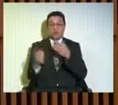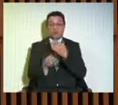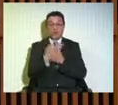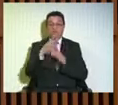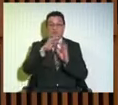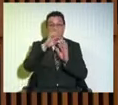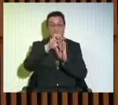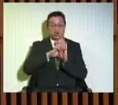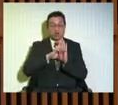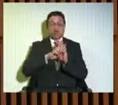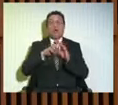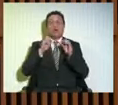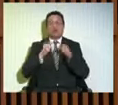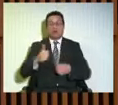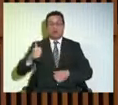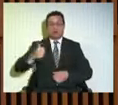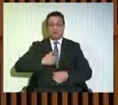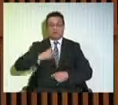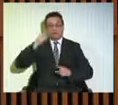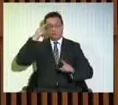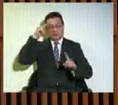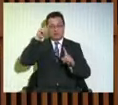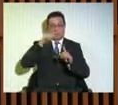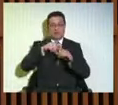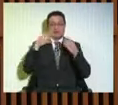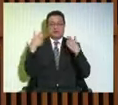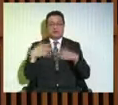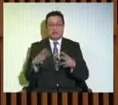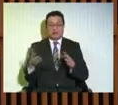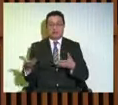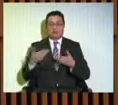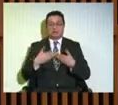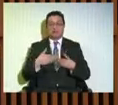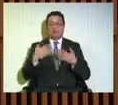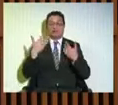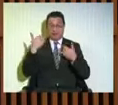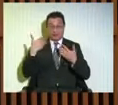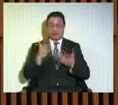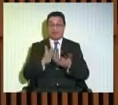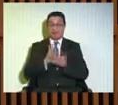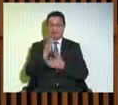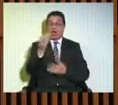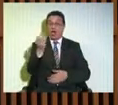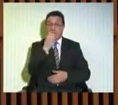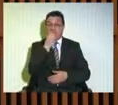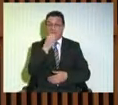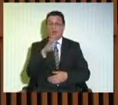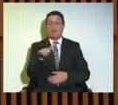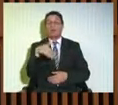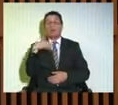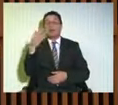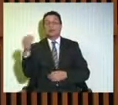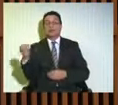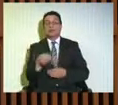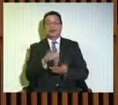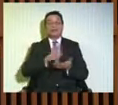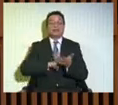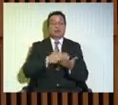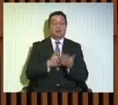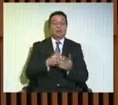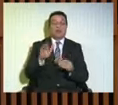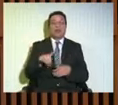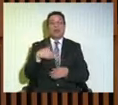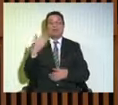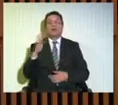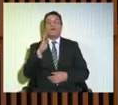proyectos, cumplir con aquella tarea que ya se nos ha recomendado. Una vez partió con la comida, después se nos incorporó a la salud, después se nos incorporó